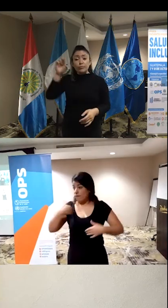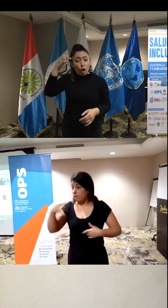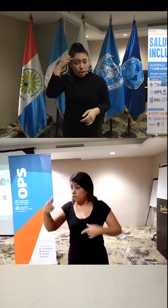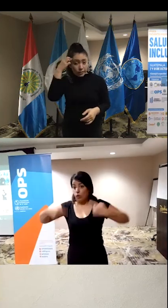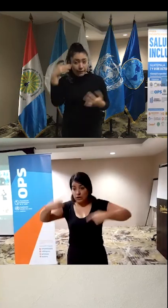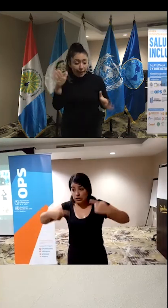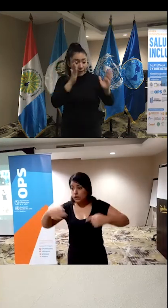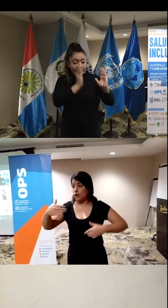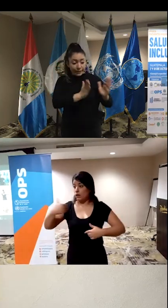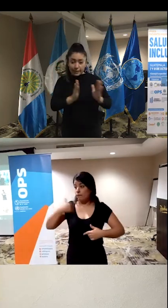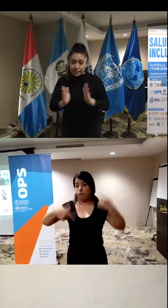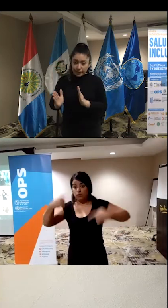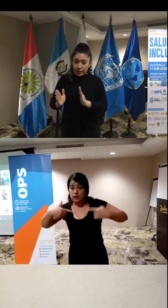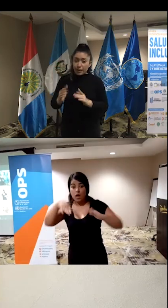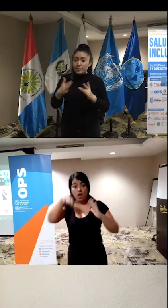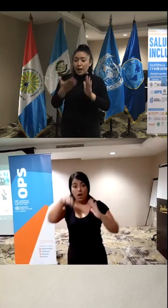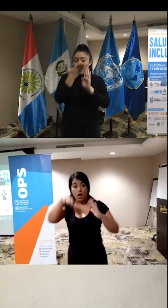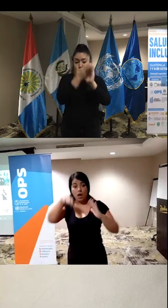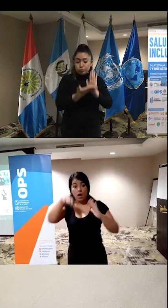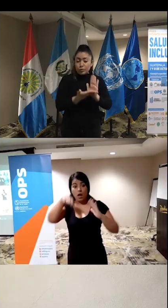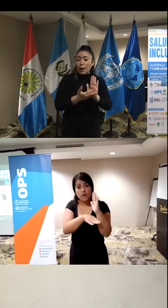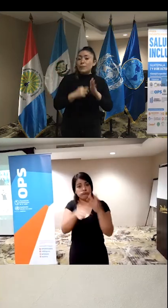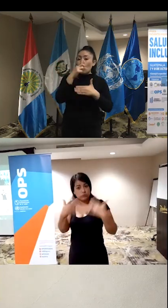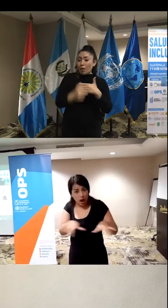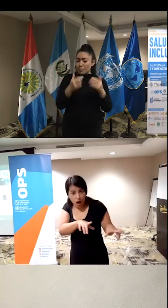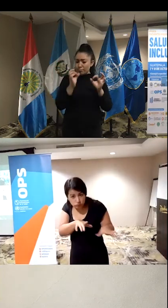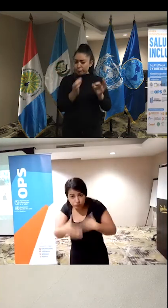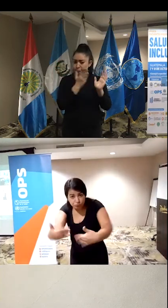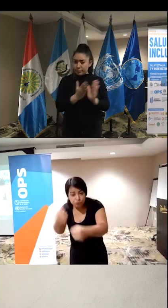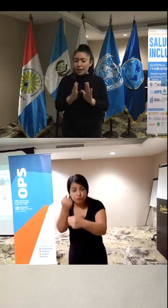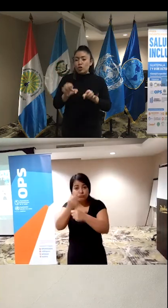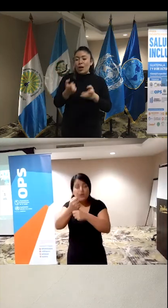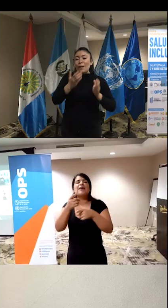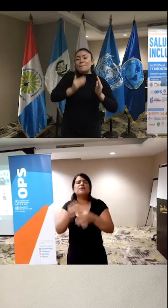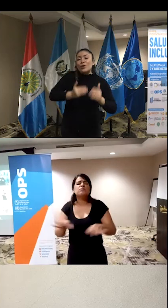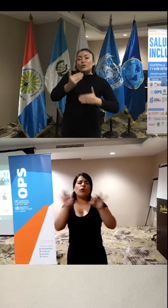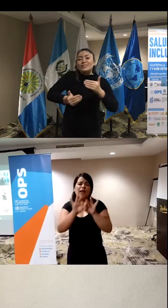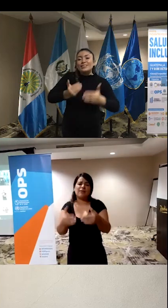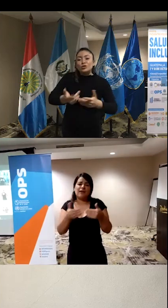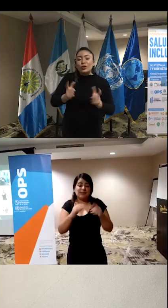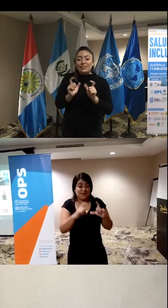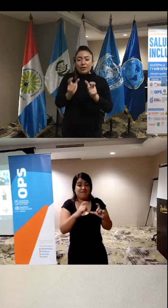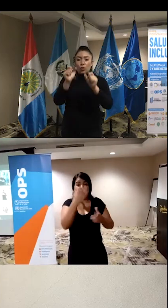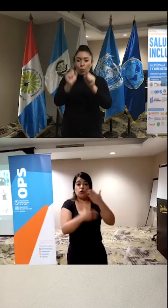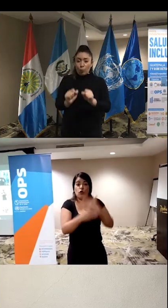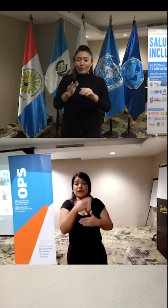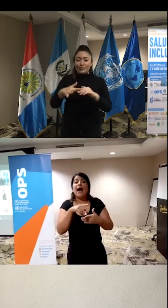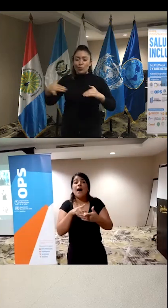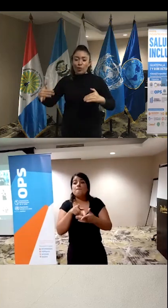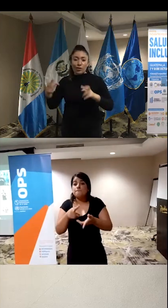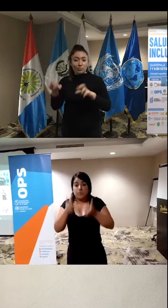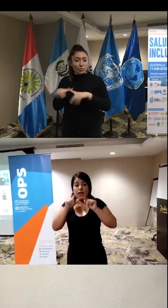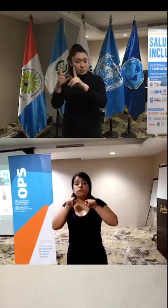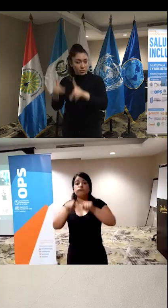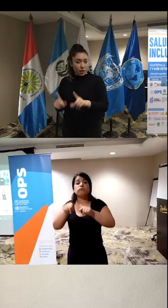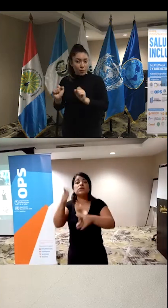con ciertos programas definidos, el proceso de certificación o la tarjeta de certificación puede servir a las personas con discapacidad para